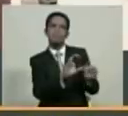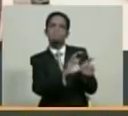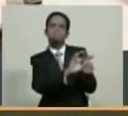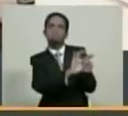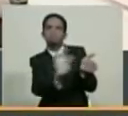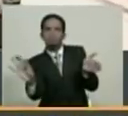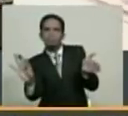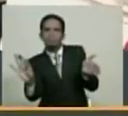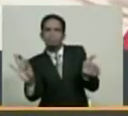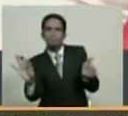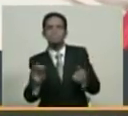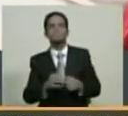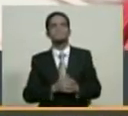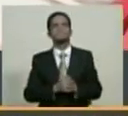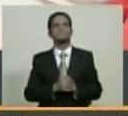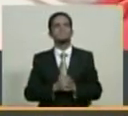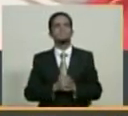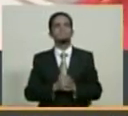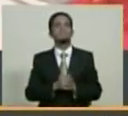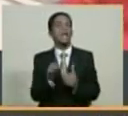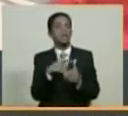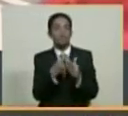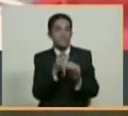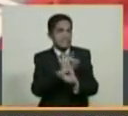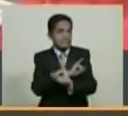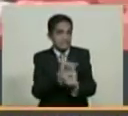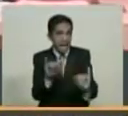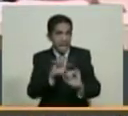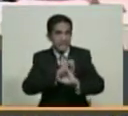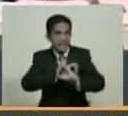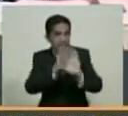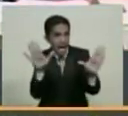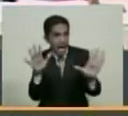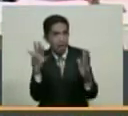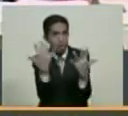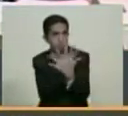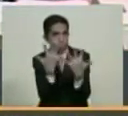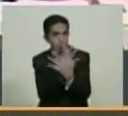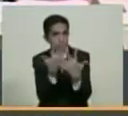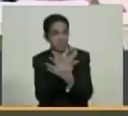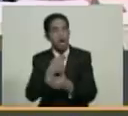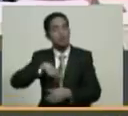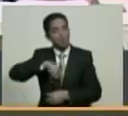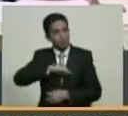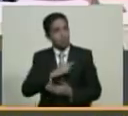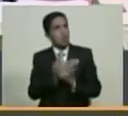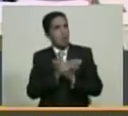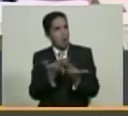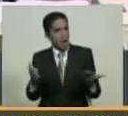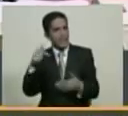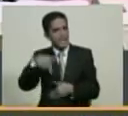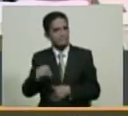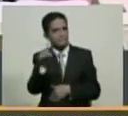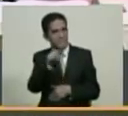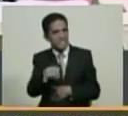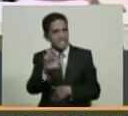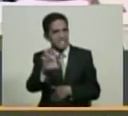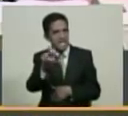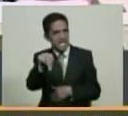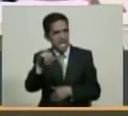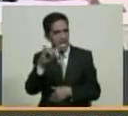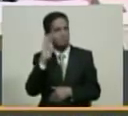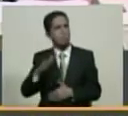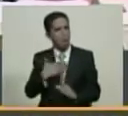bancos. Yo con esto creo que aclaramos las dudas. Estamos a la orden en nuestra institución para aclarar y